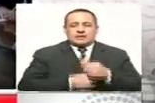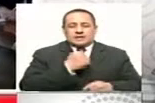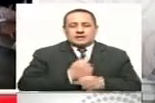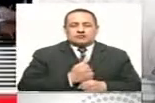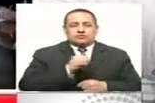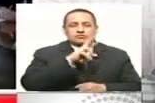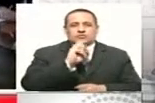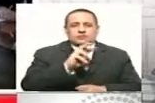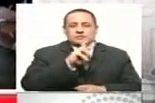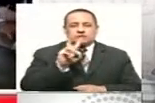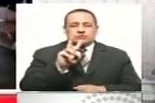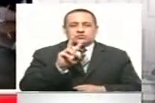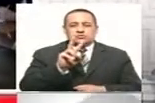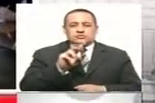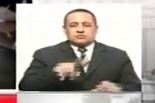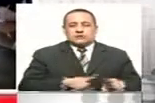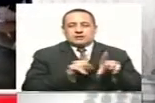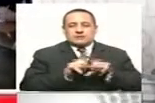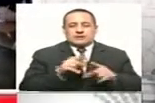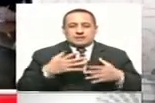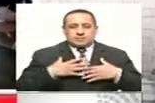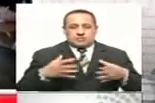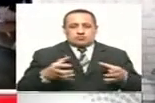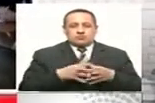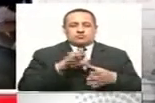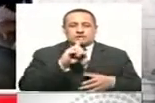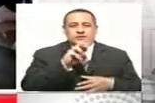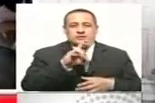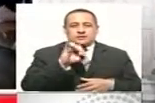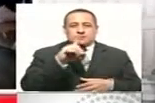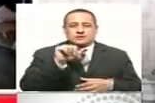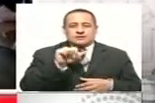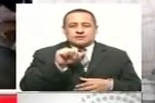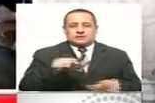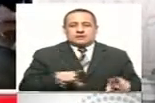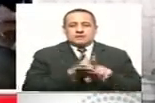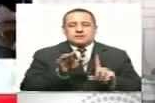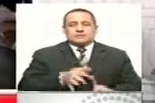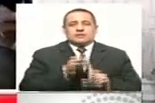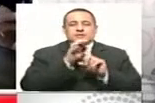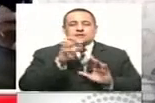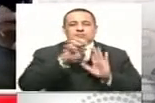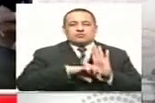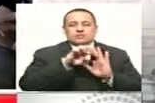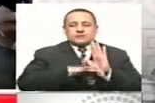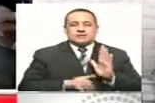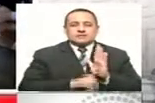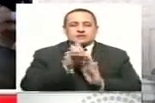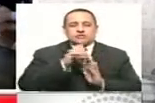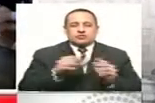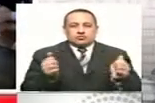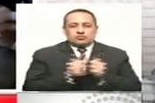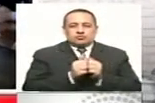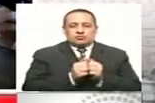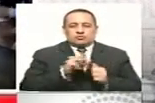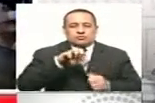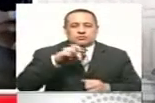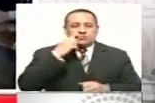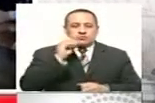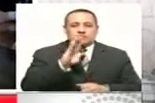22 a Devida está principalmente en el programa de desarrollo alternativo